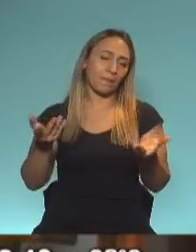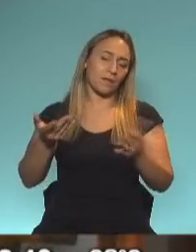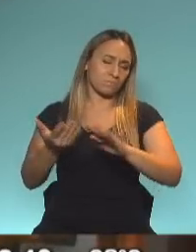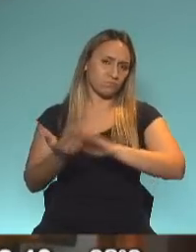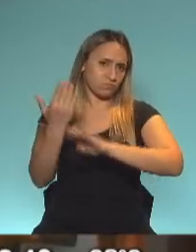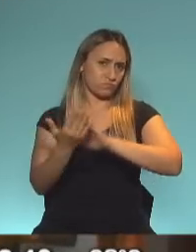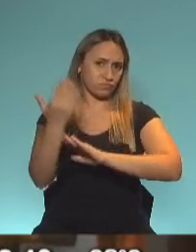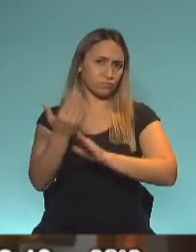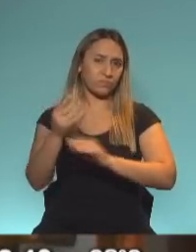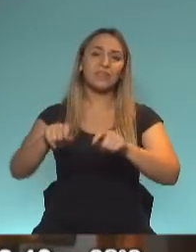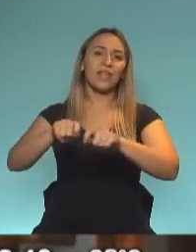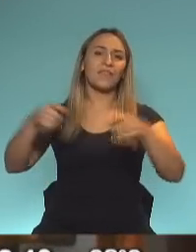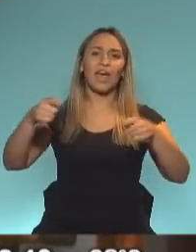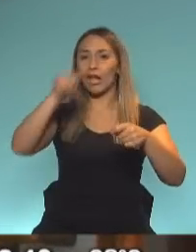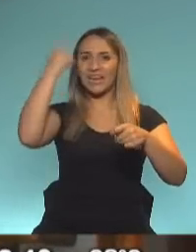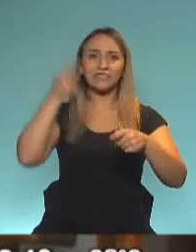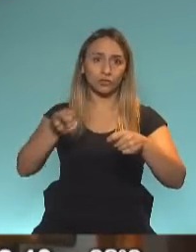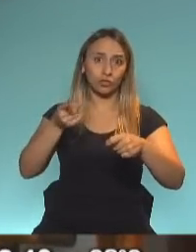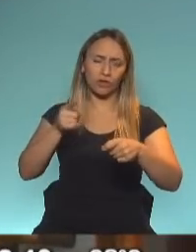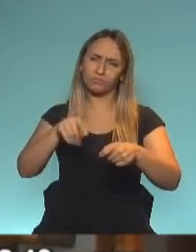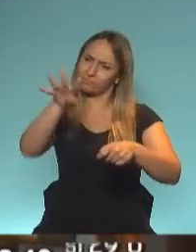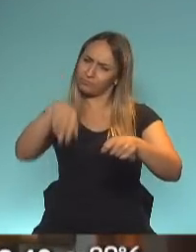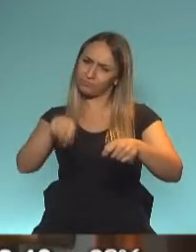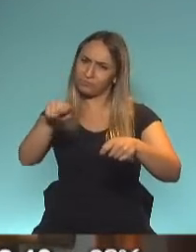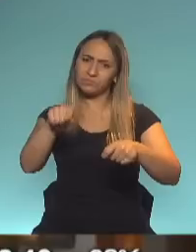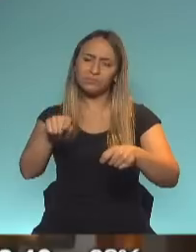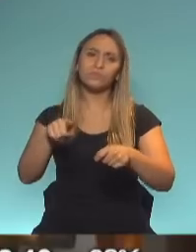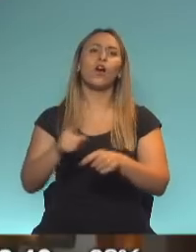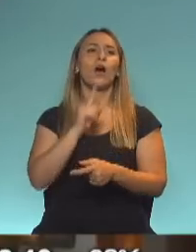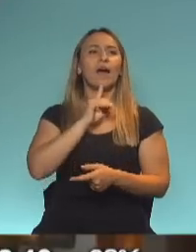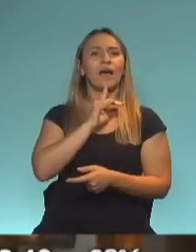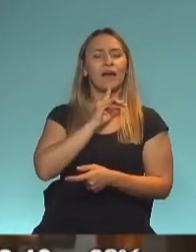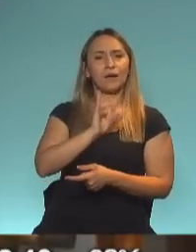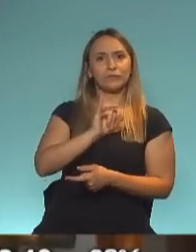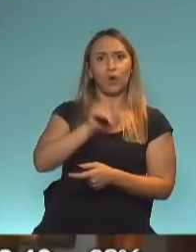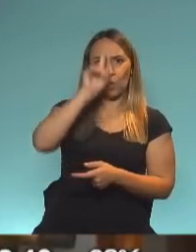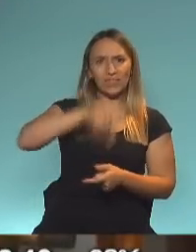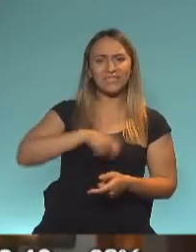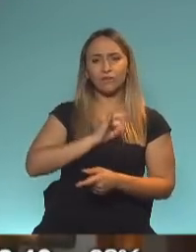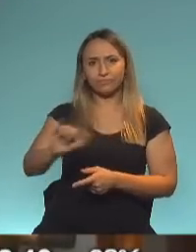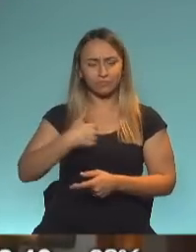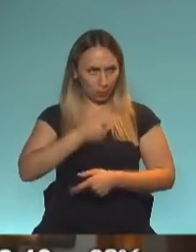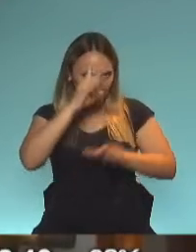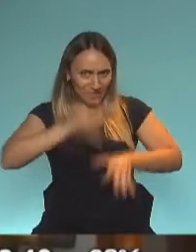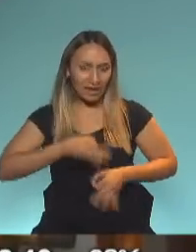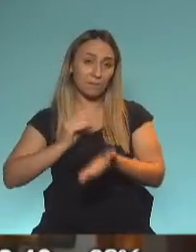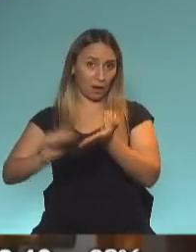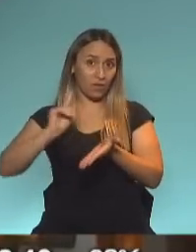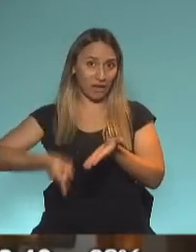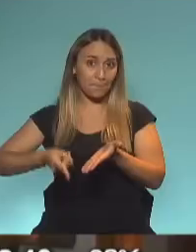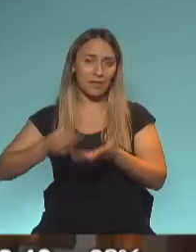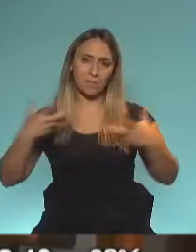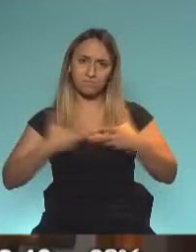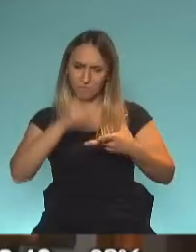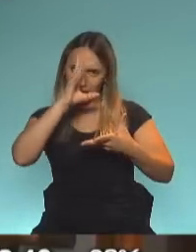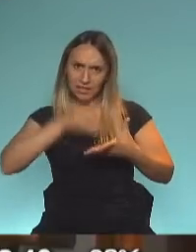publicaciones vinculadas al diario La Nación, antes de la notificación judicial, yo me estaba enterando, yo y mis abogados nos estábamos enterando